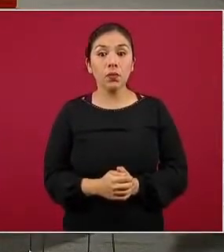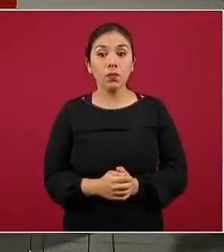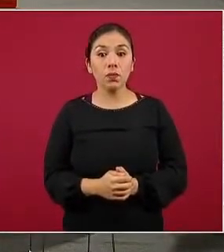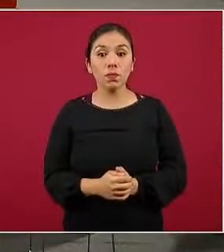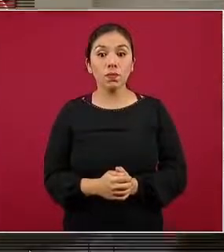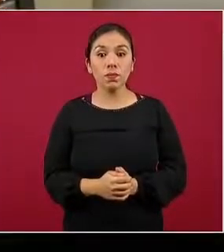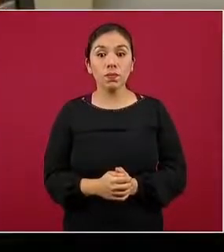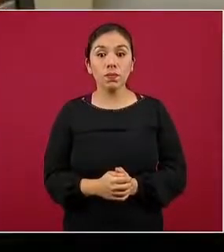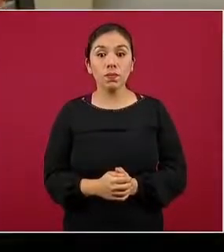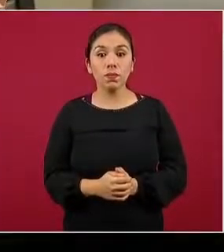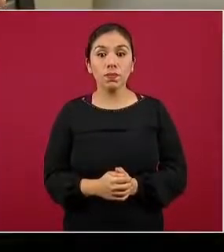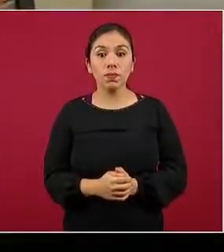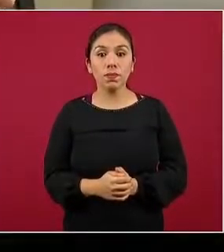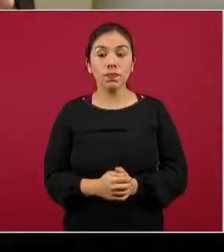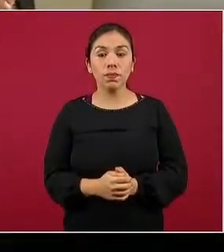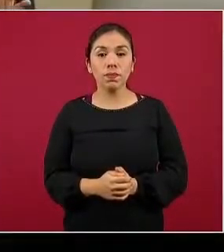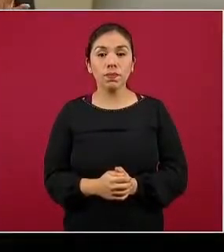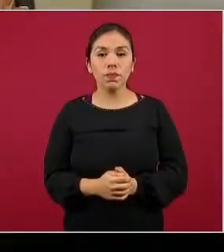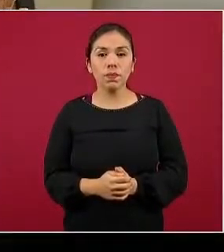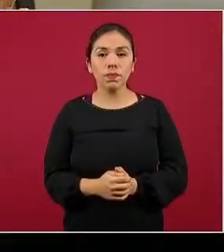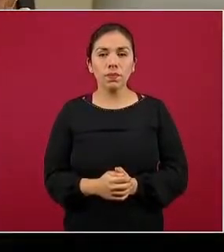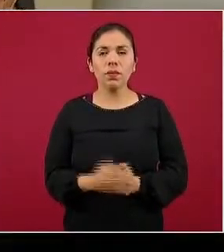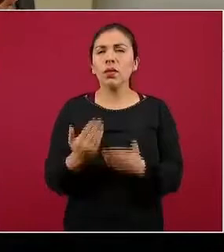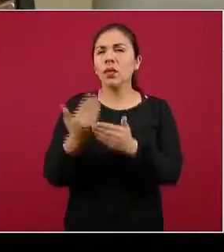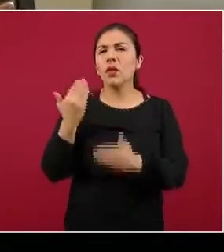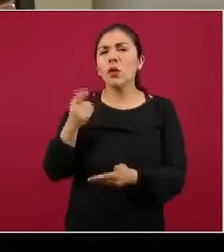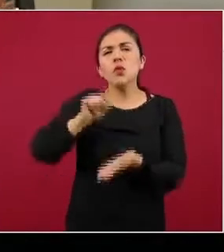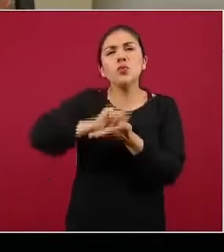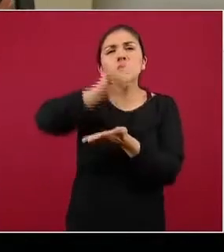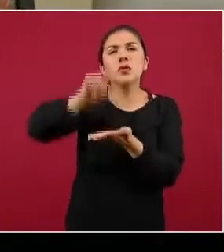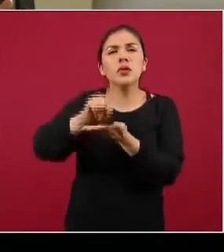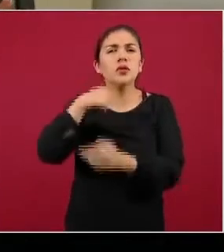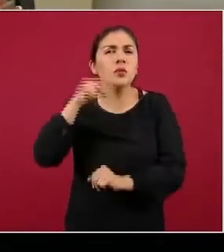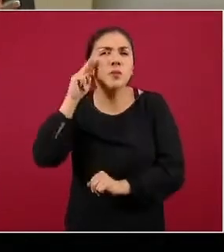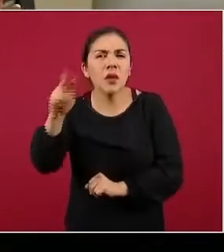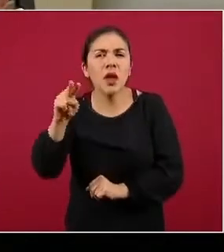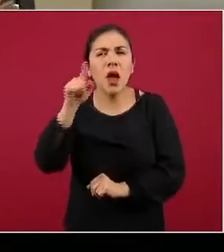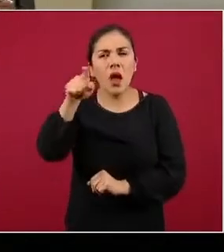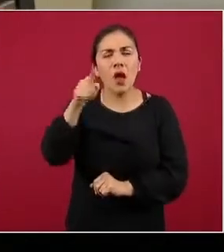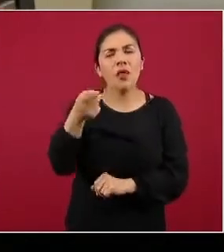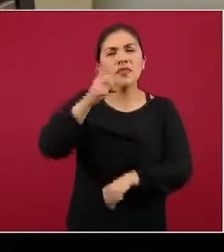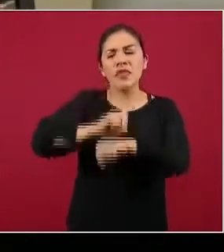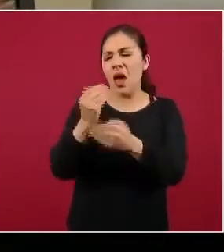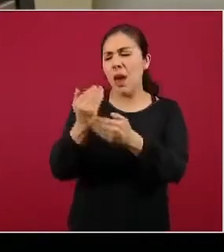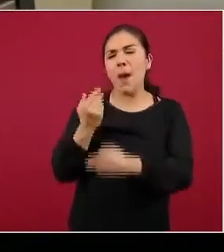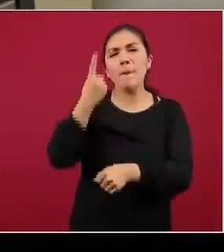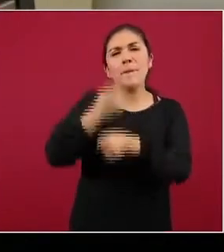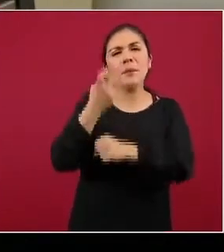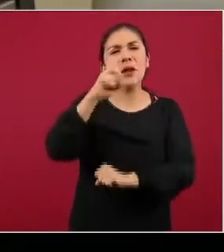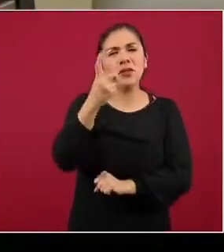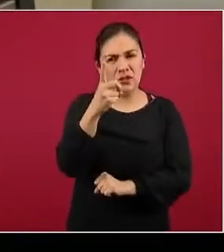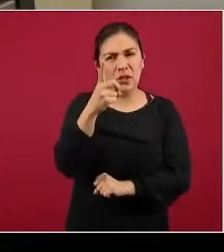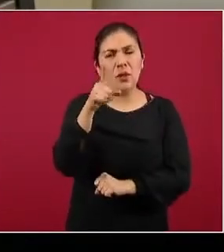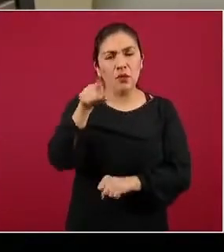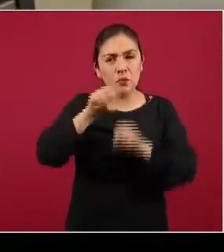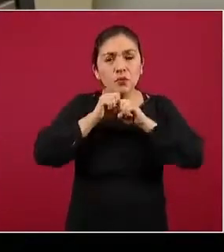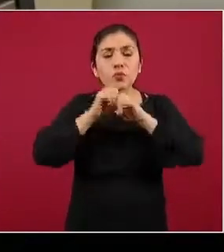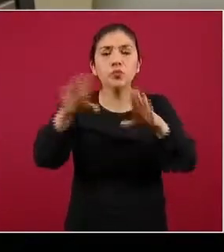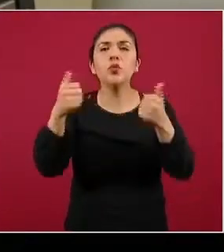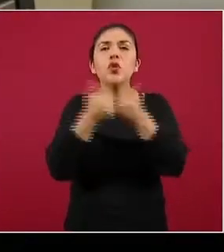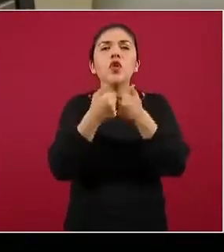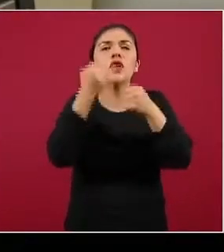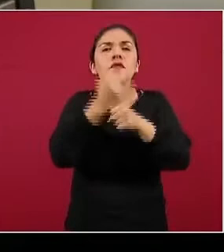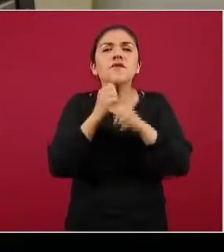Entre un tuit que usted subió el 1 de diciembre. ¿Un qué? ¿Un tuit? Un tuit, con los datos de la estimación